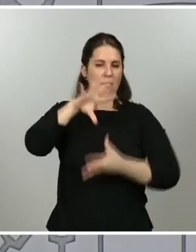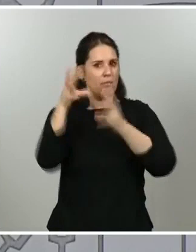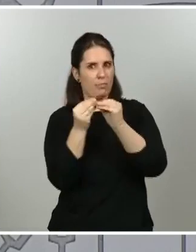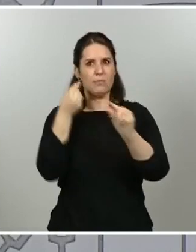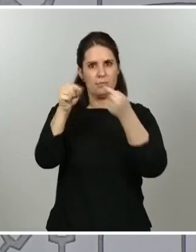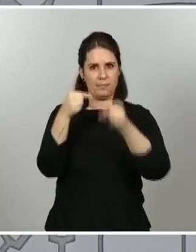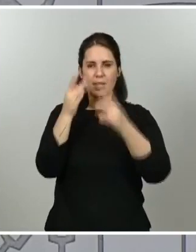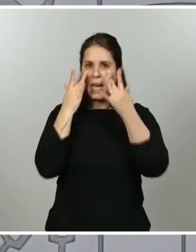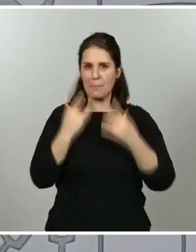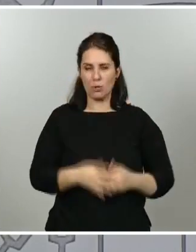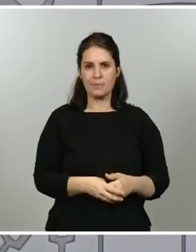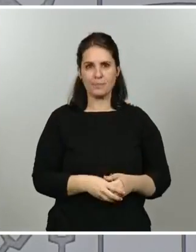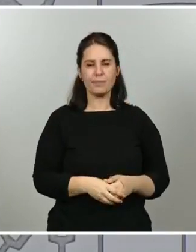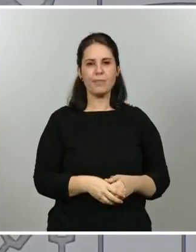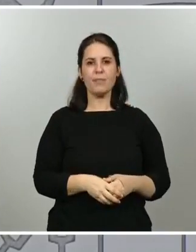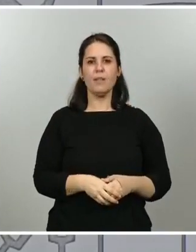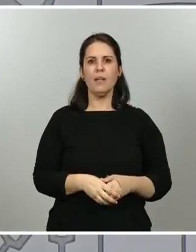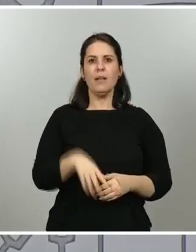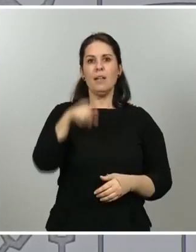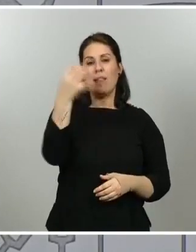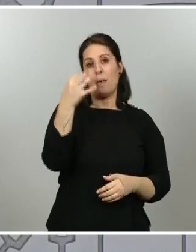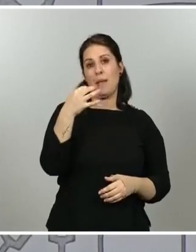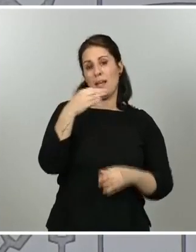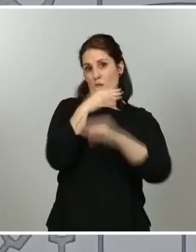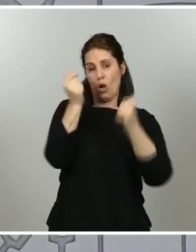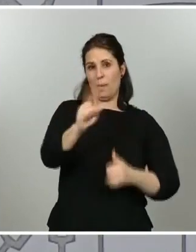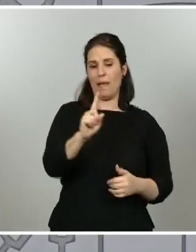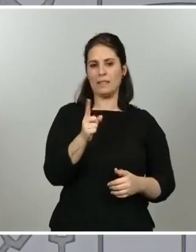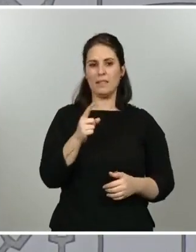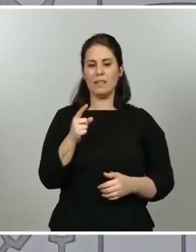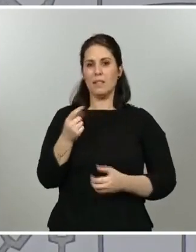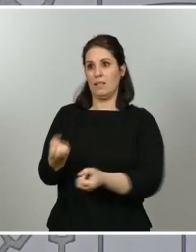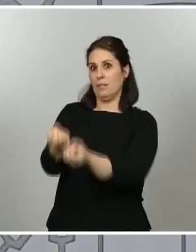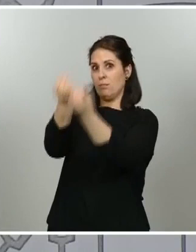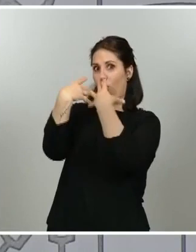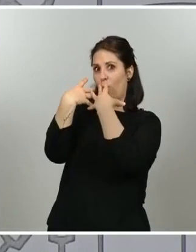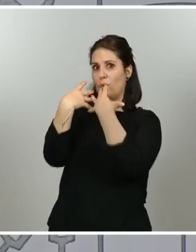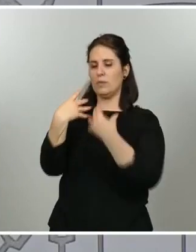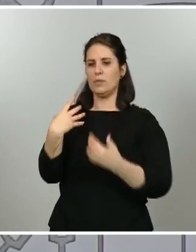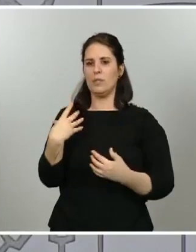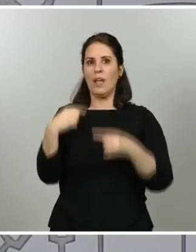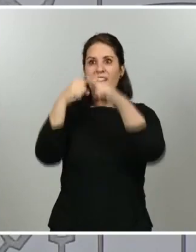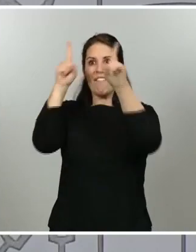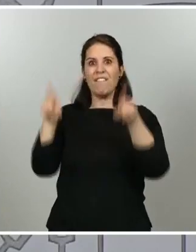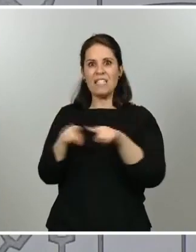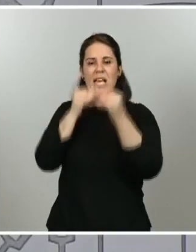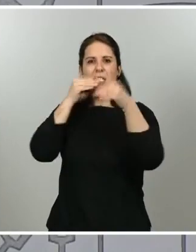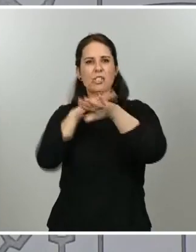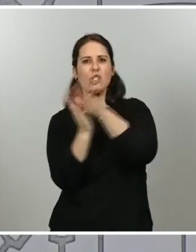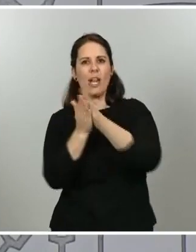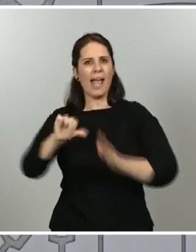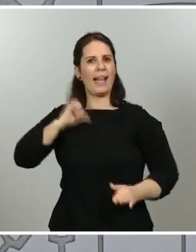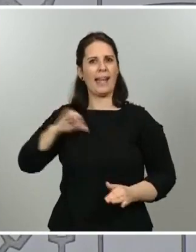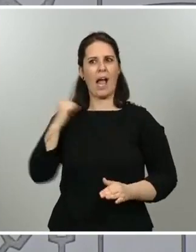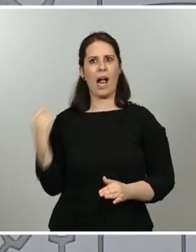cuando se notifican los casos, las fichas de cada uno de ellos, su historia clínica, se tiene que ir actualizando,